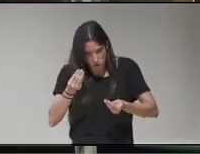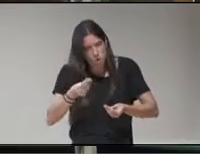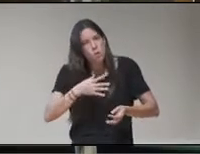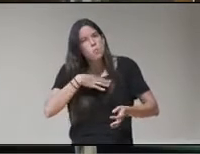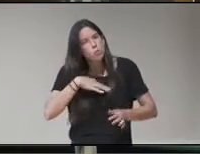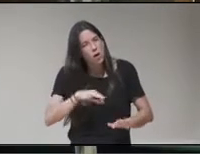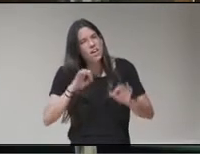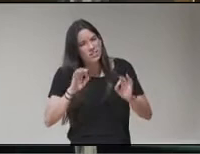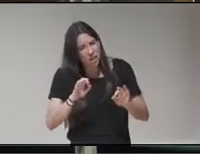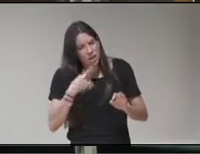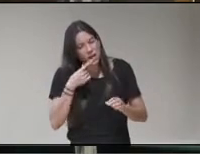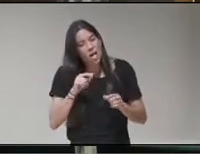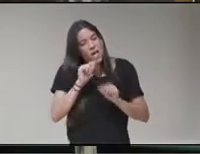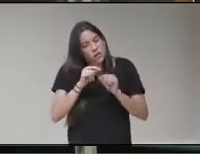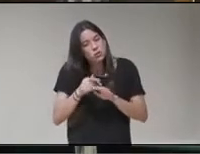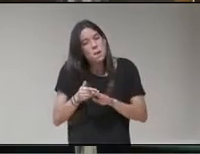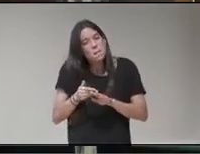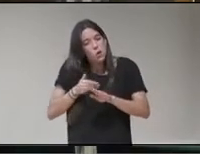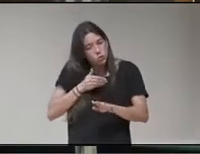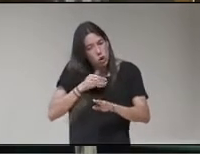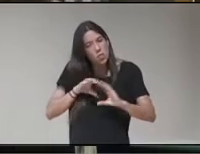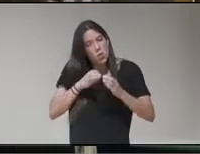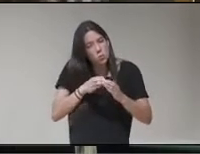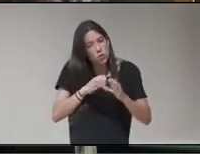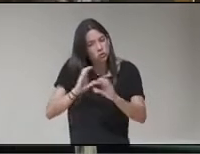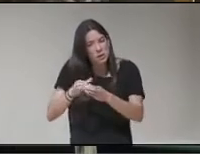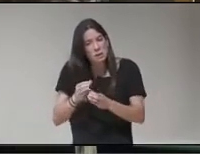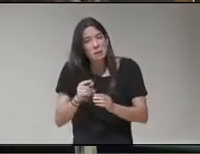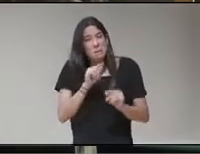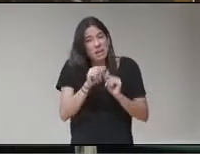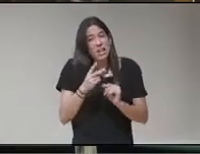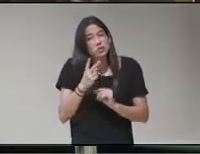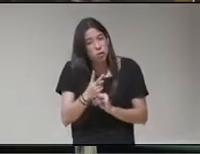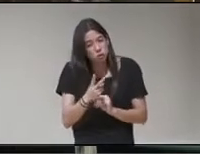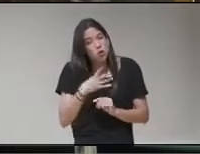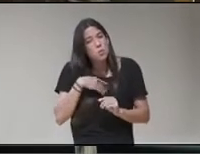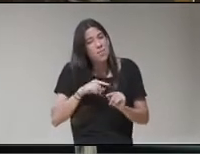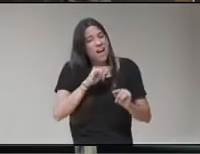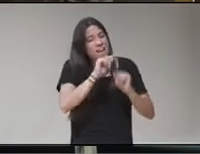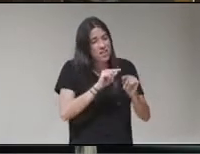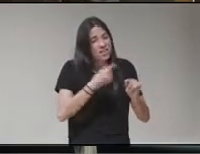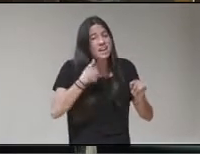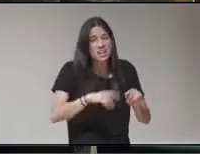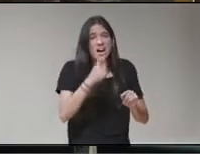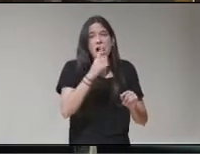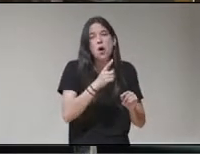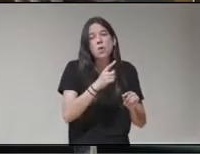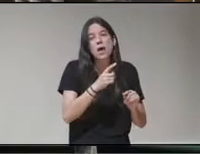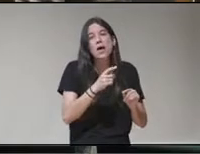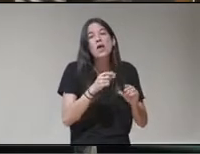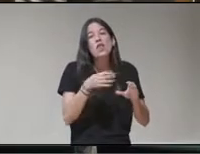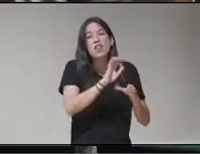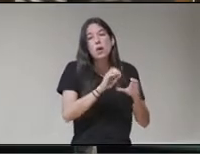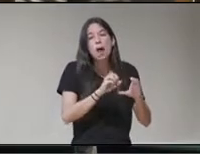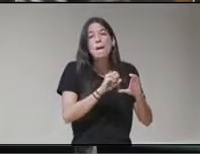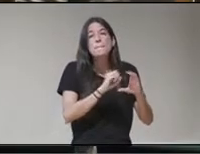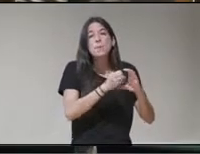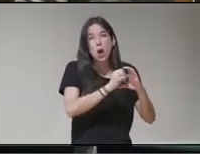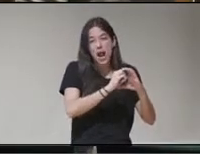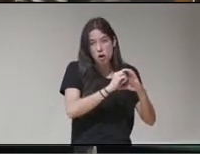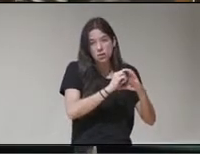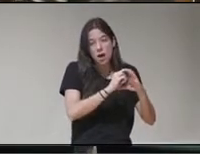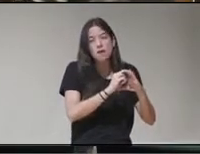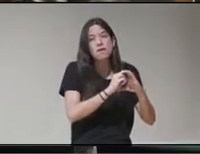que el precursor de estos dos grupos virales infectara ya a uno de los procariotas que participaron en aquella